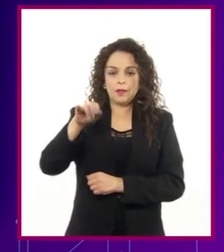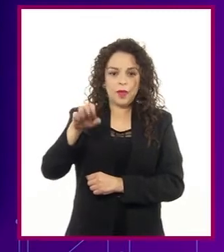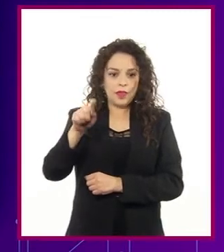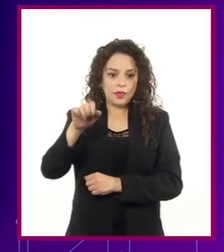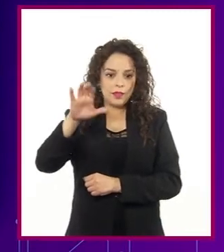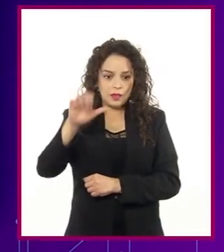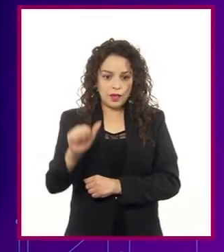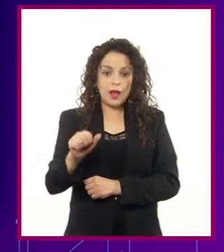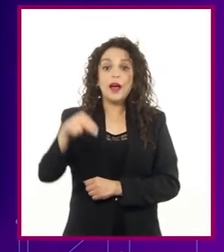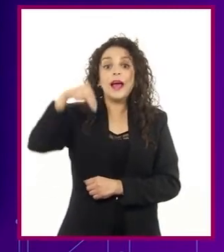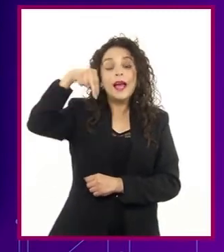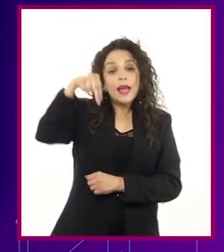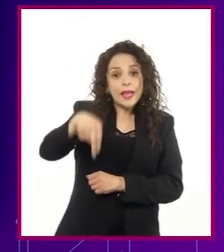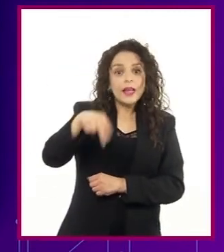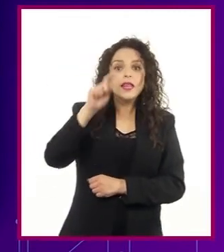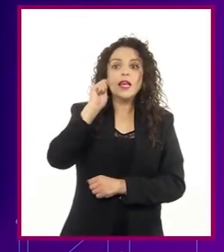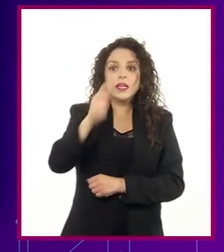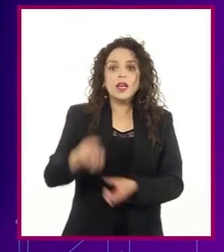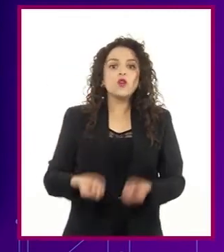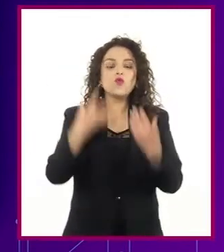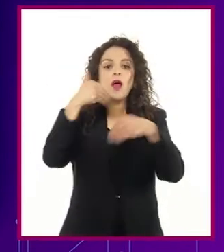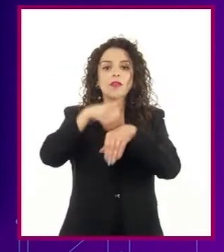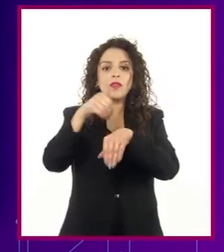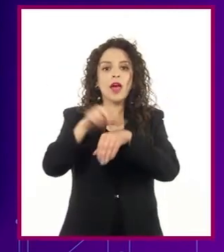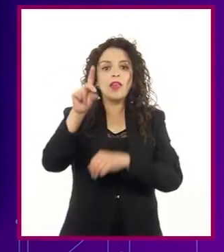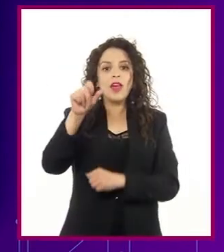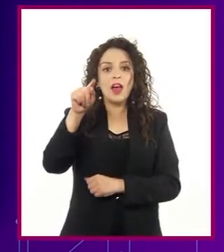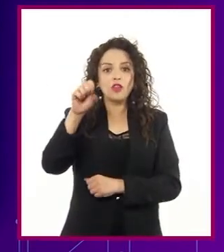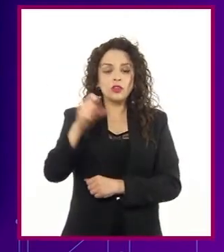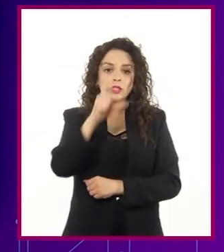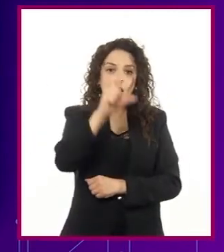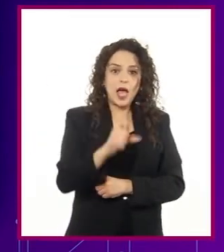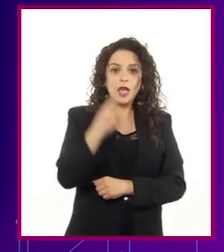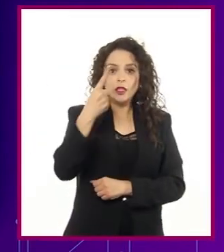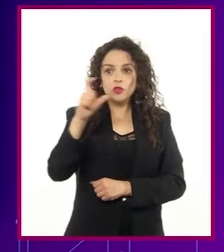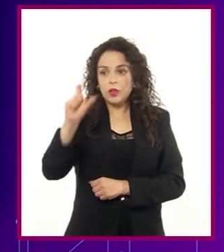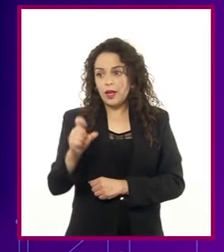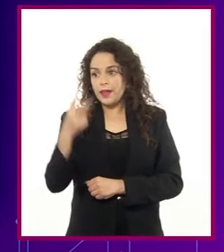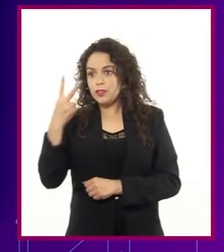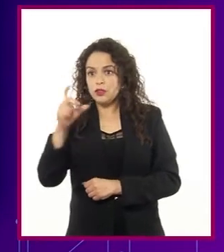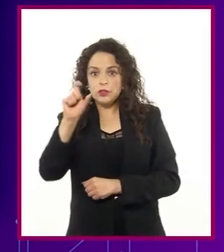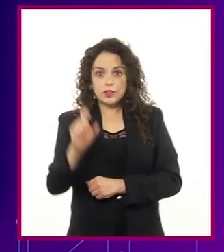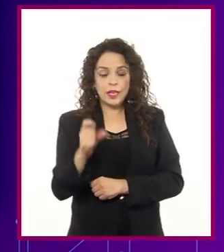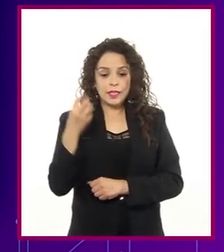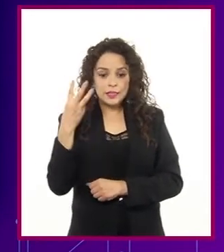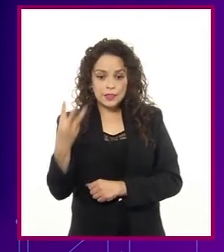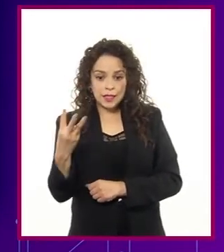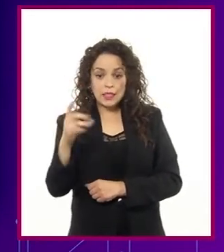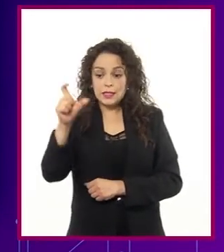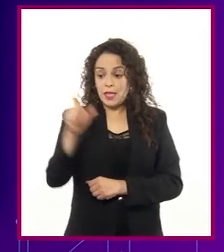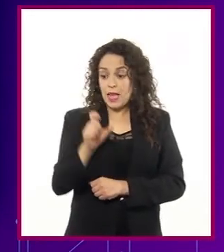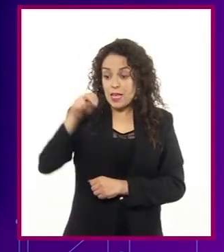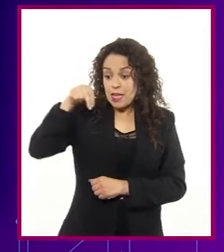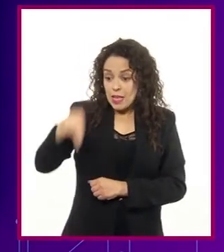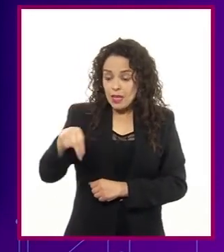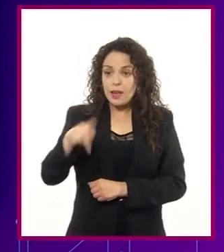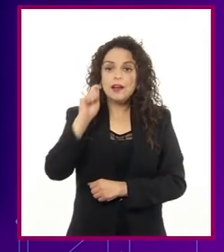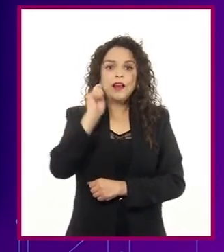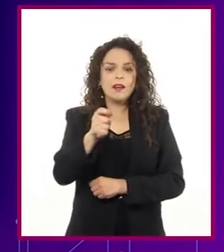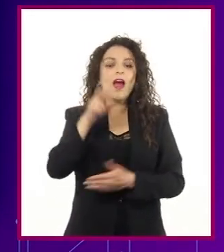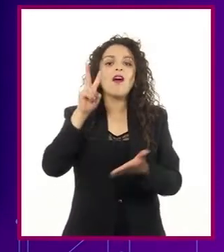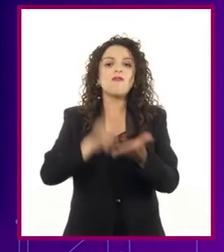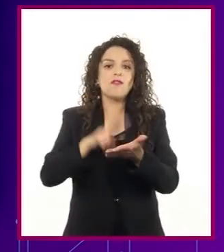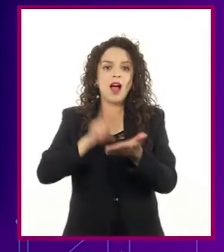número de datos, x1, x2, x3 y xn representan los valores de